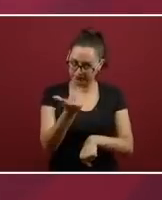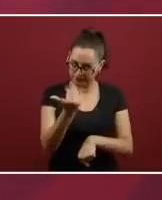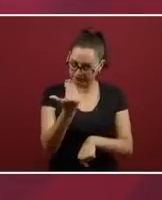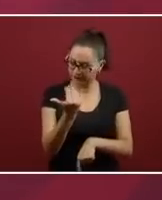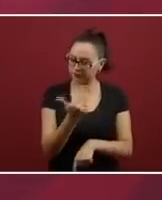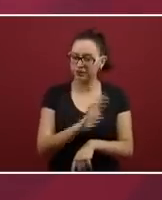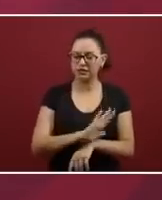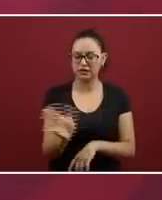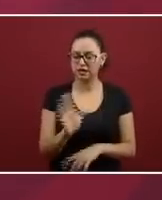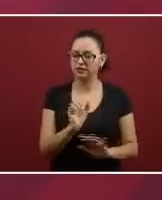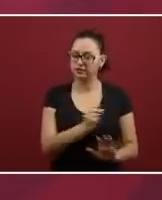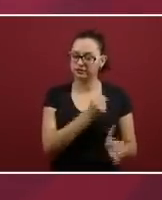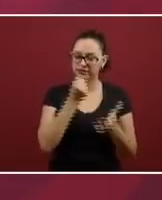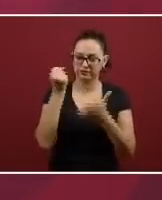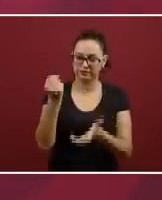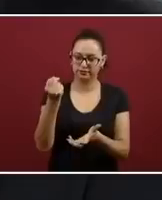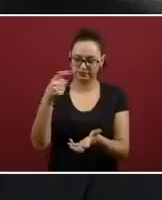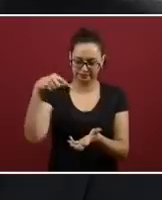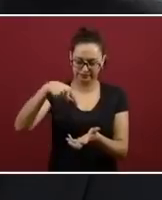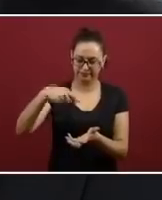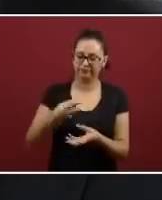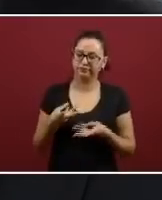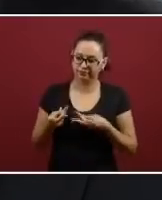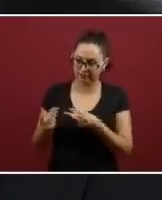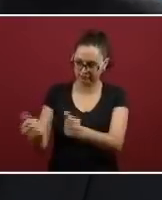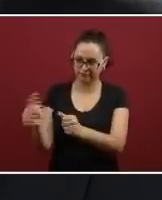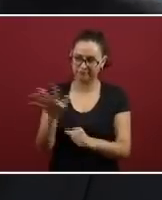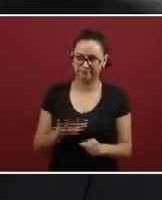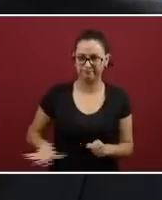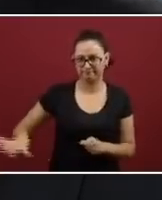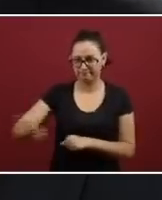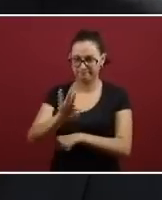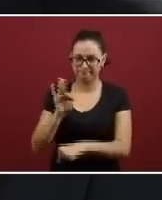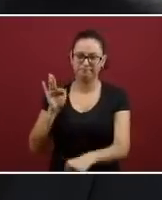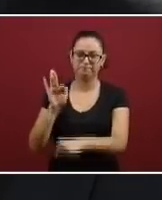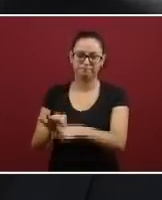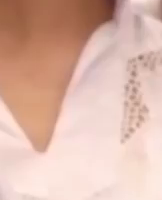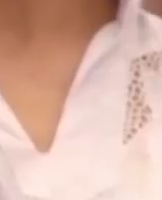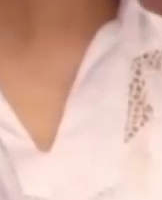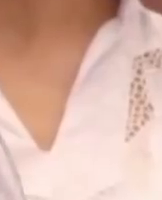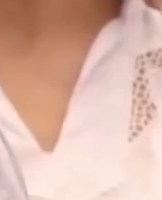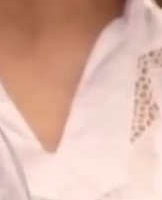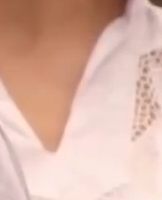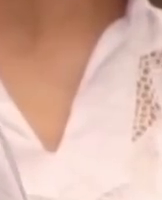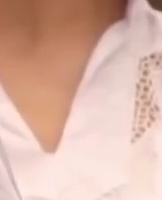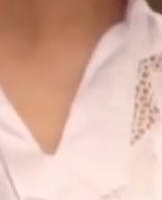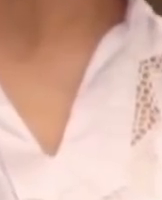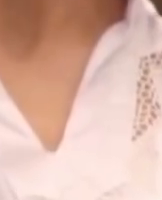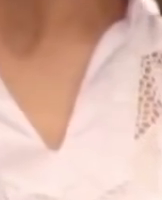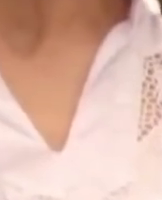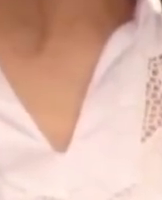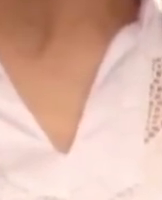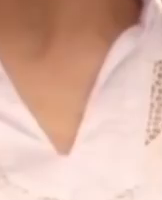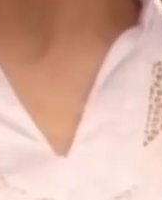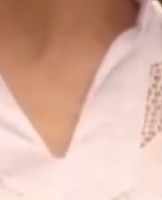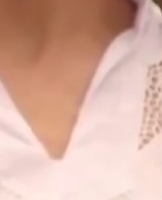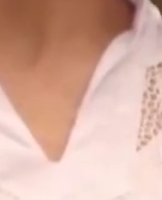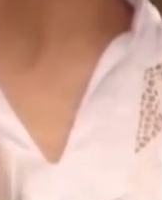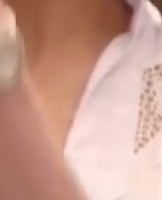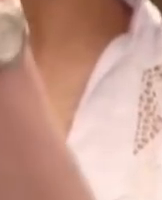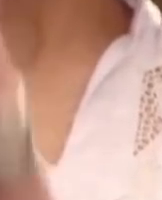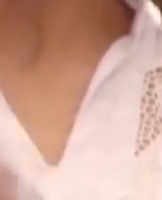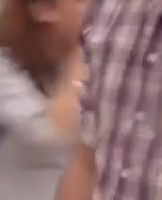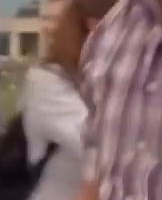esto ya tenga un destino y sean puedan ser ya nacionales de acuerdo con la página oficial de rosi orozco